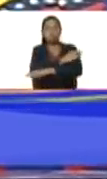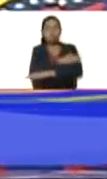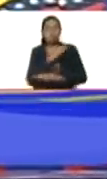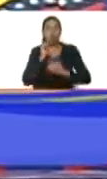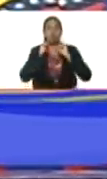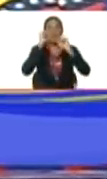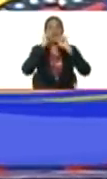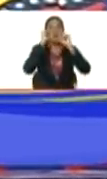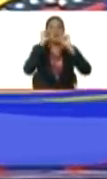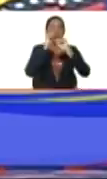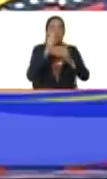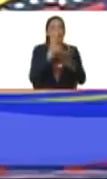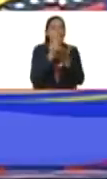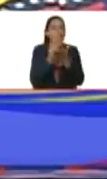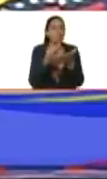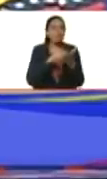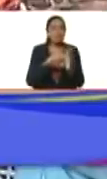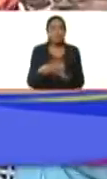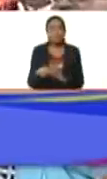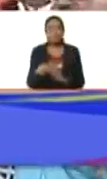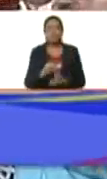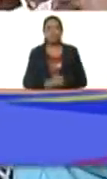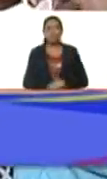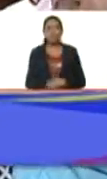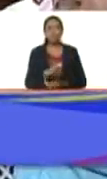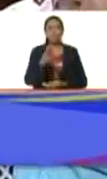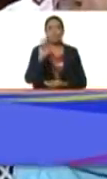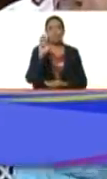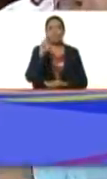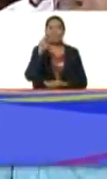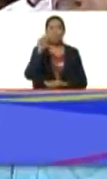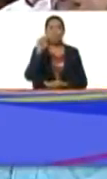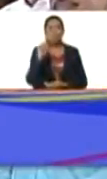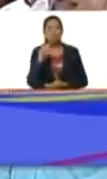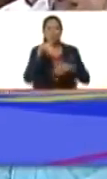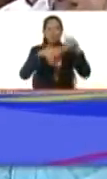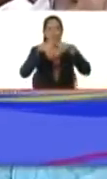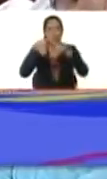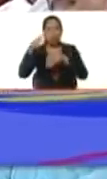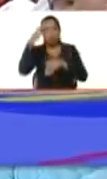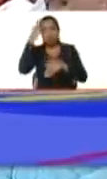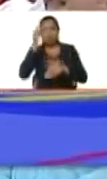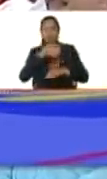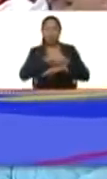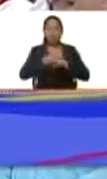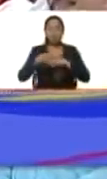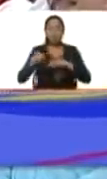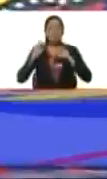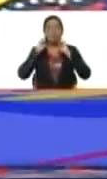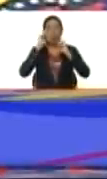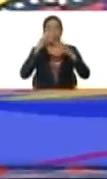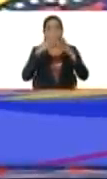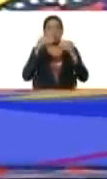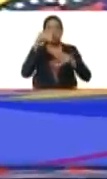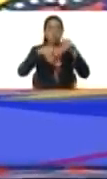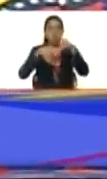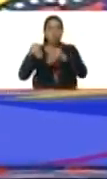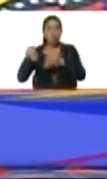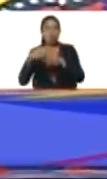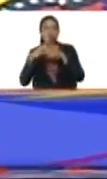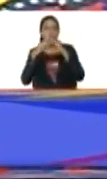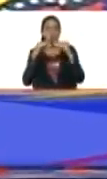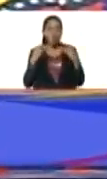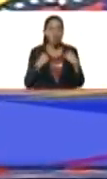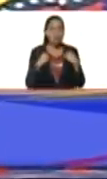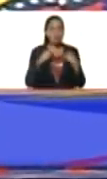las elecciones y las ganas, nosotros ganamos con votos el Consejo Municipal. Todo lo que tenemos en esta vida lo ganamos